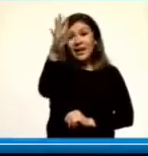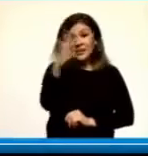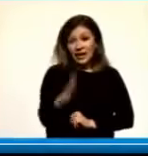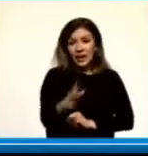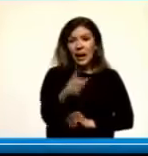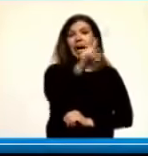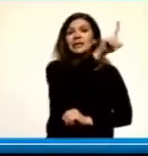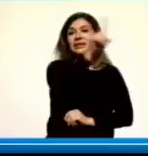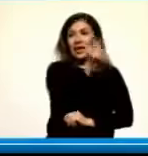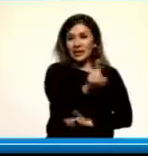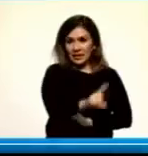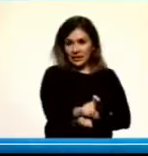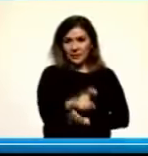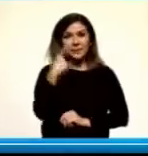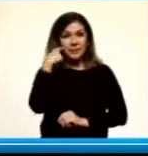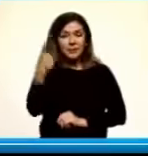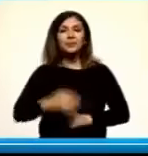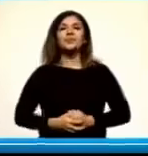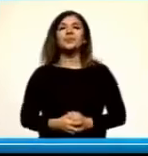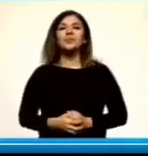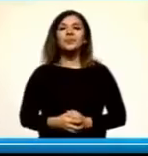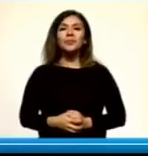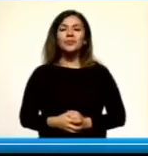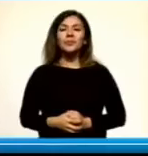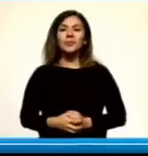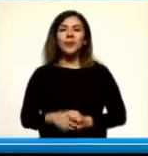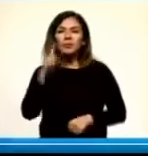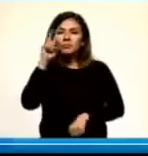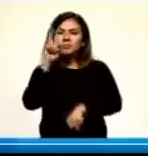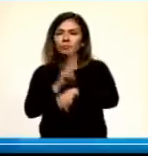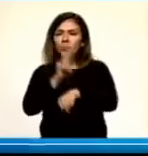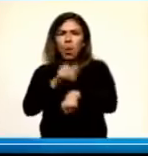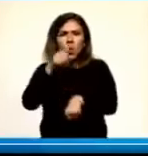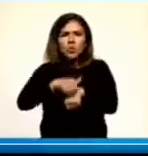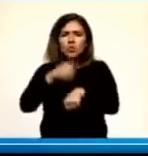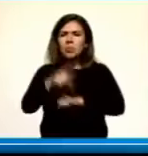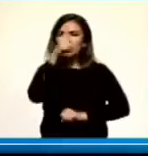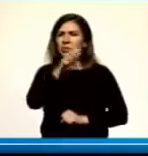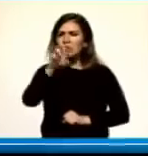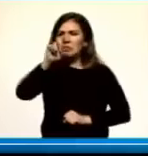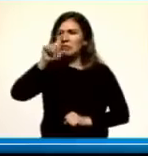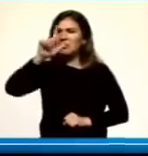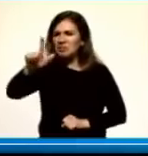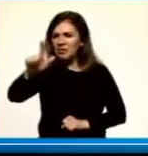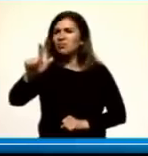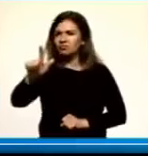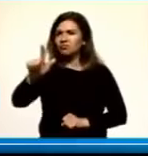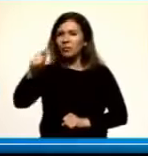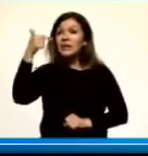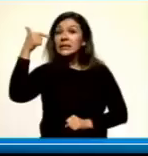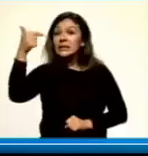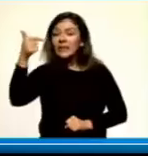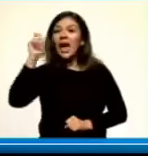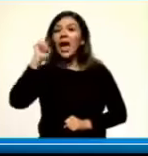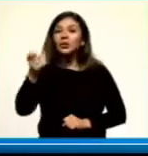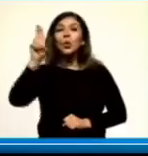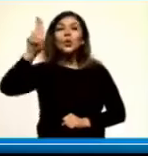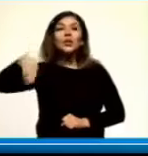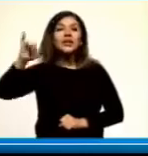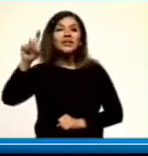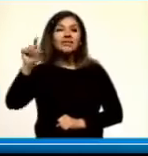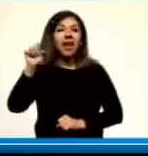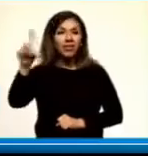centenas. Observa bien el número 137. El número 7 está en la posición de las